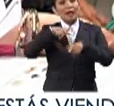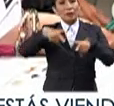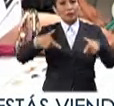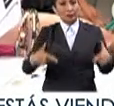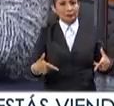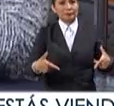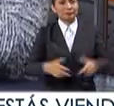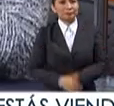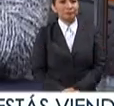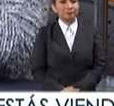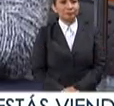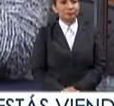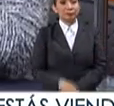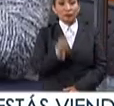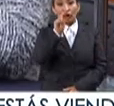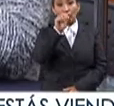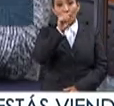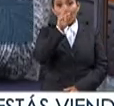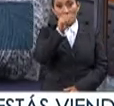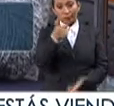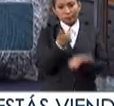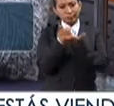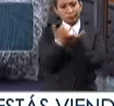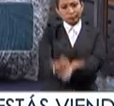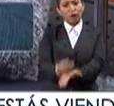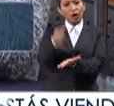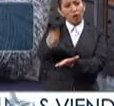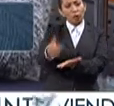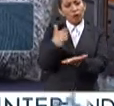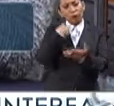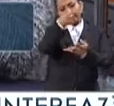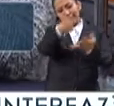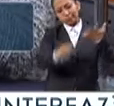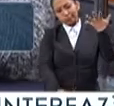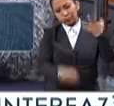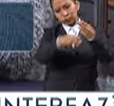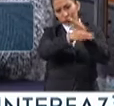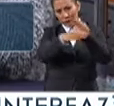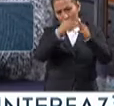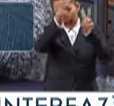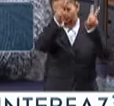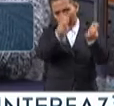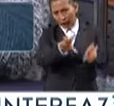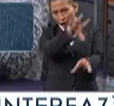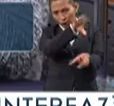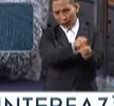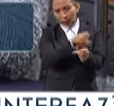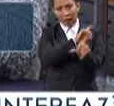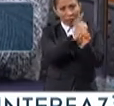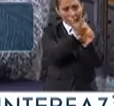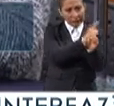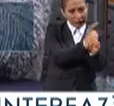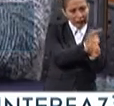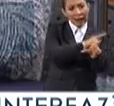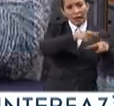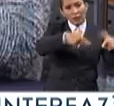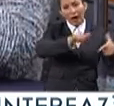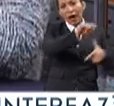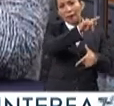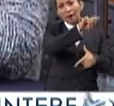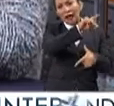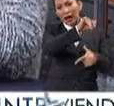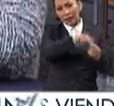lingüística la unam curricular completo como podemos ver ahí al tener licenciatura en lingüística aplicada